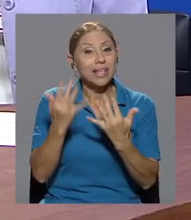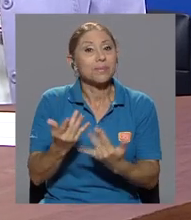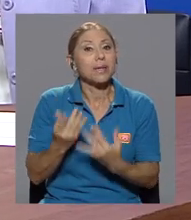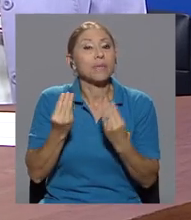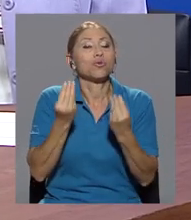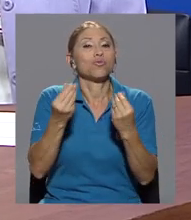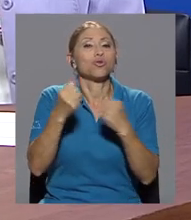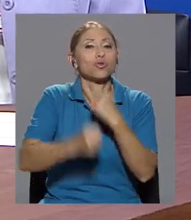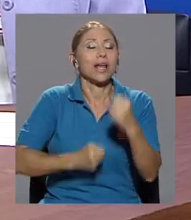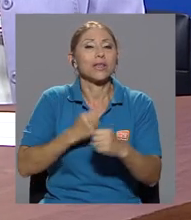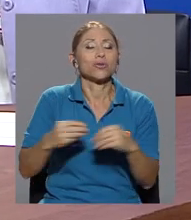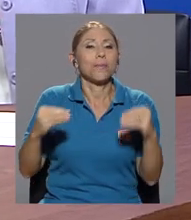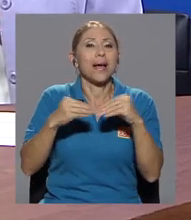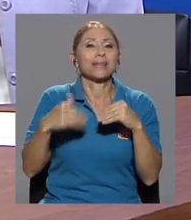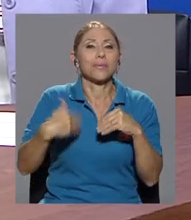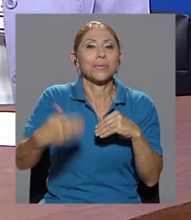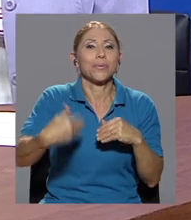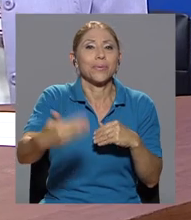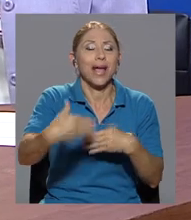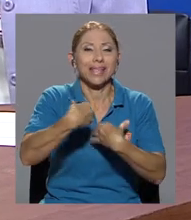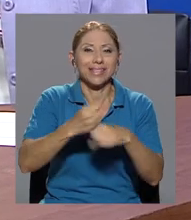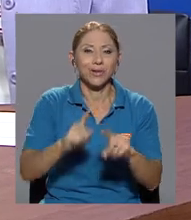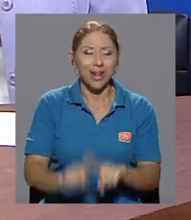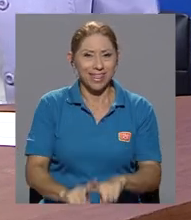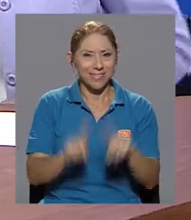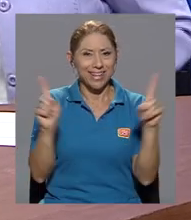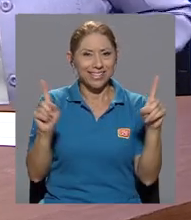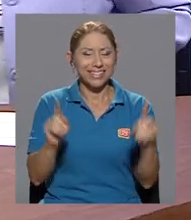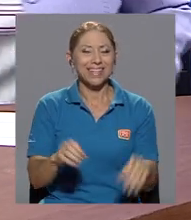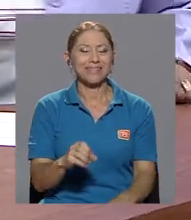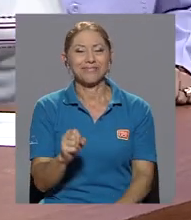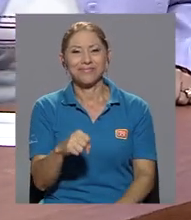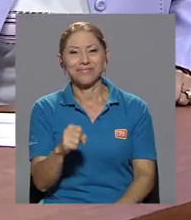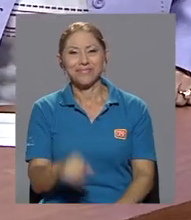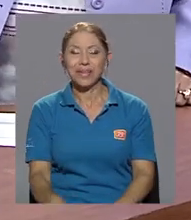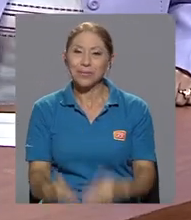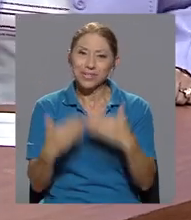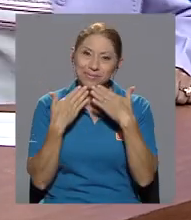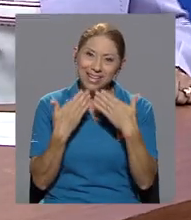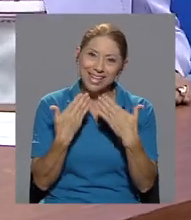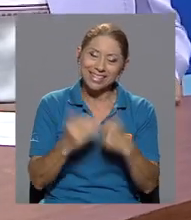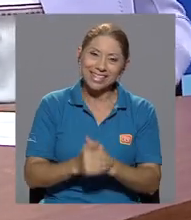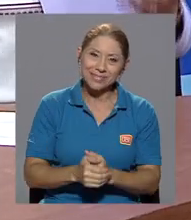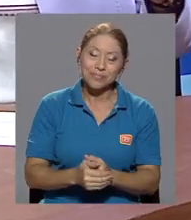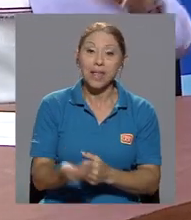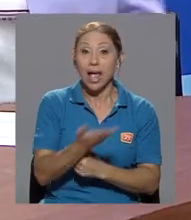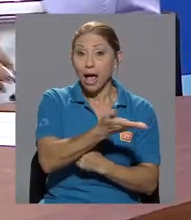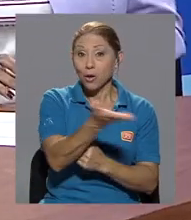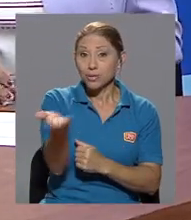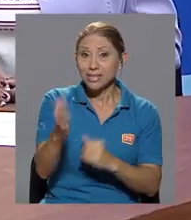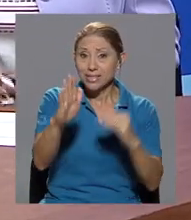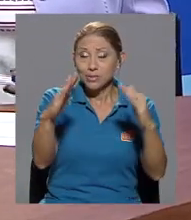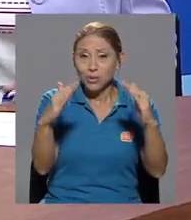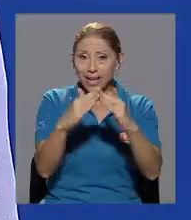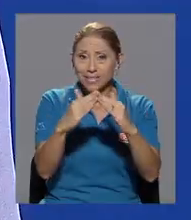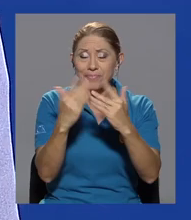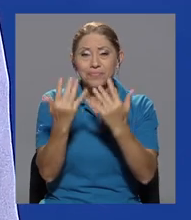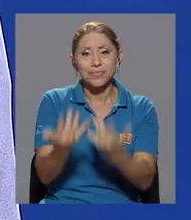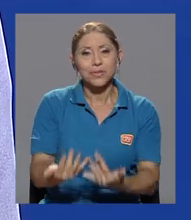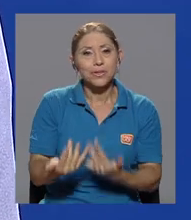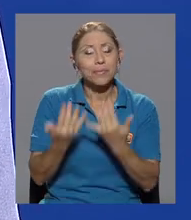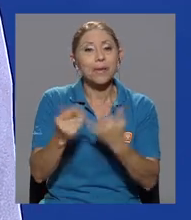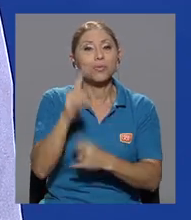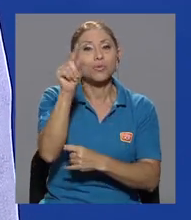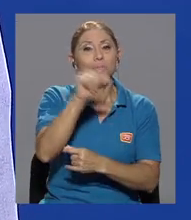muchísimos años más por delante haciendo esta diferencia muchísimas gracias muy bien a ustedes allá en su casa los esperamos